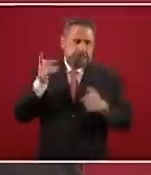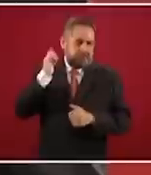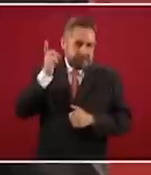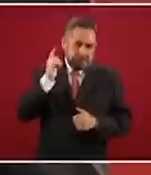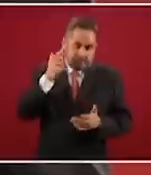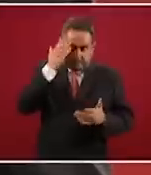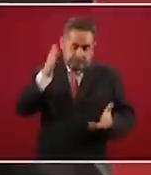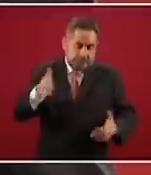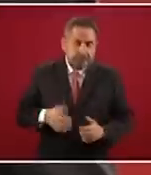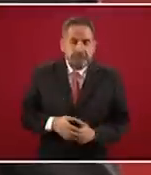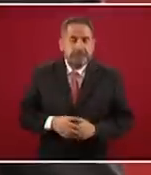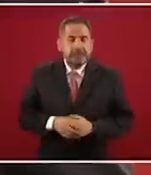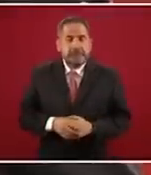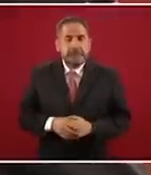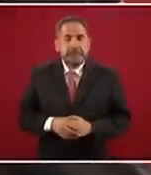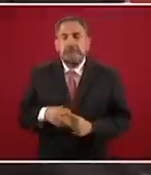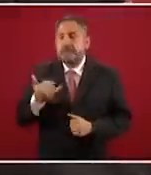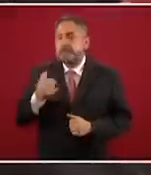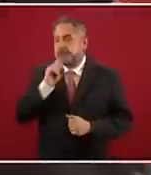y se